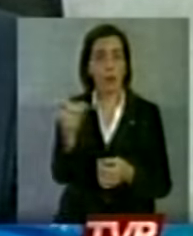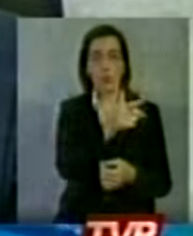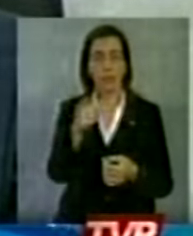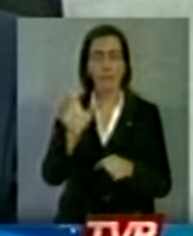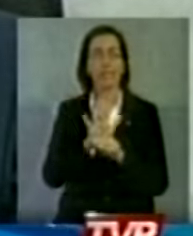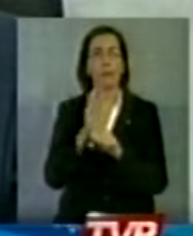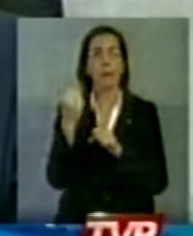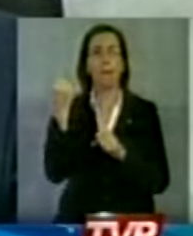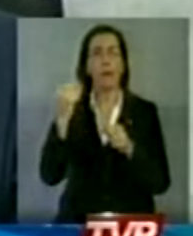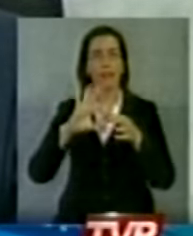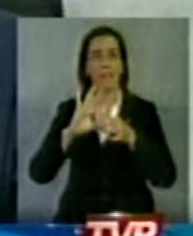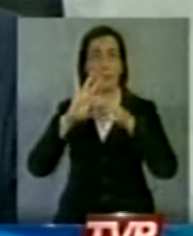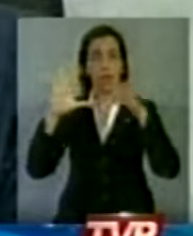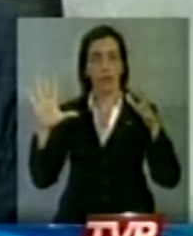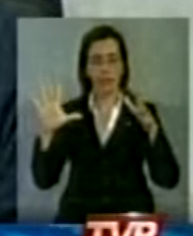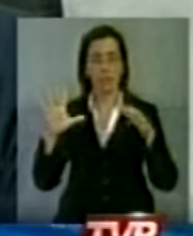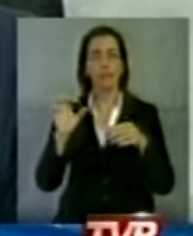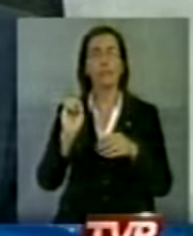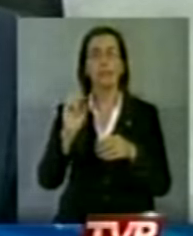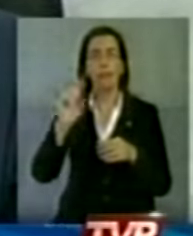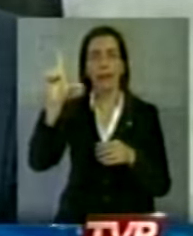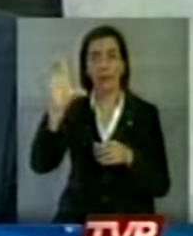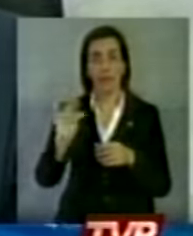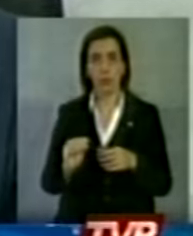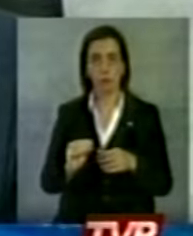por excelencia, el poder legislativo.